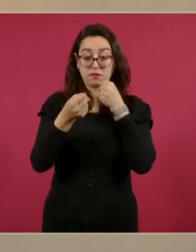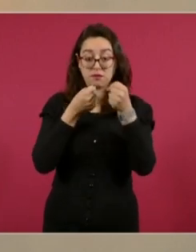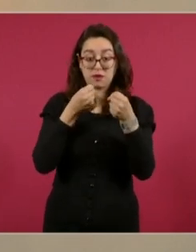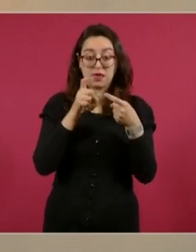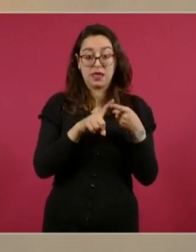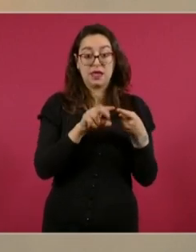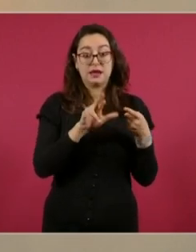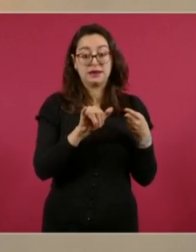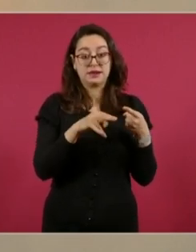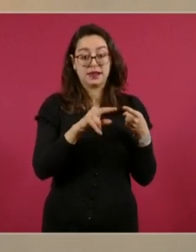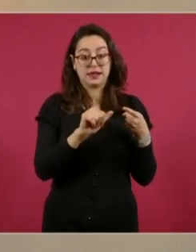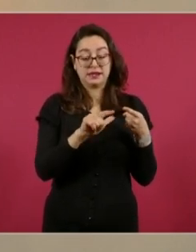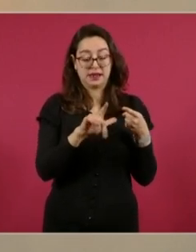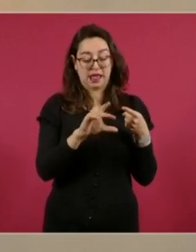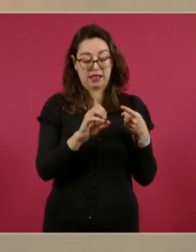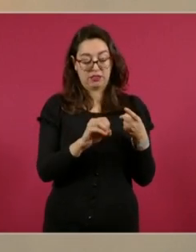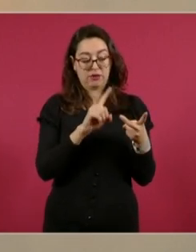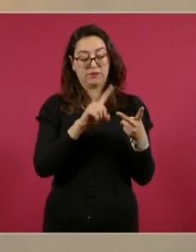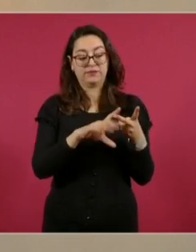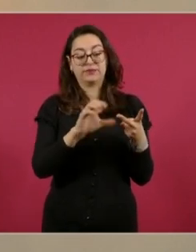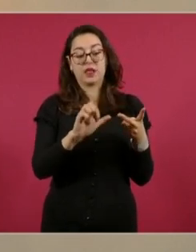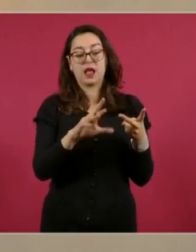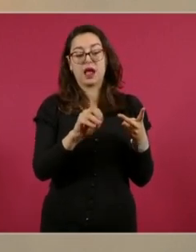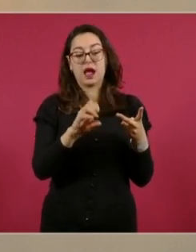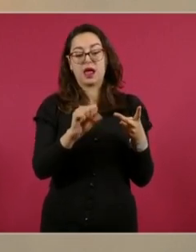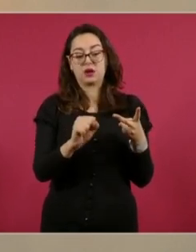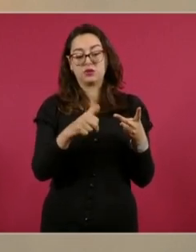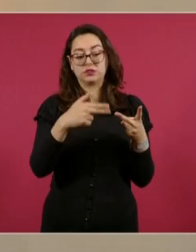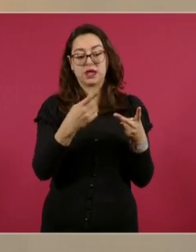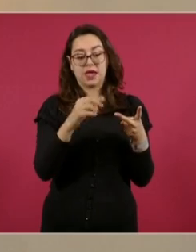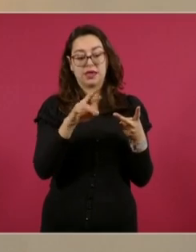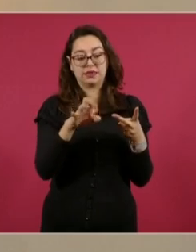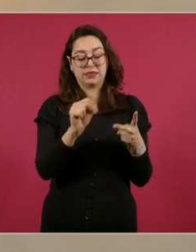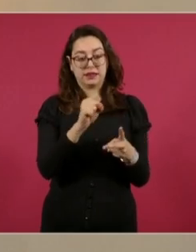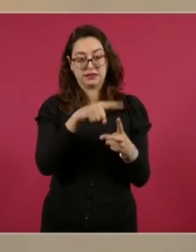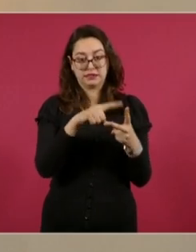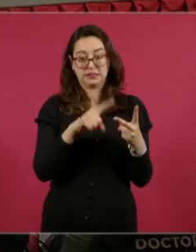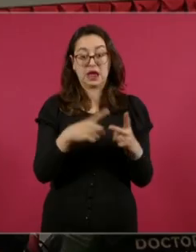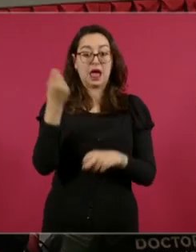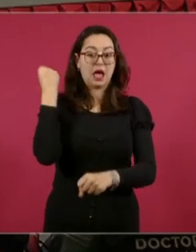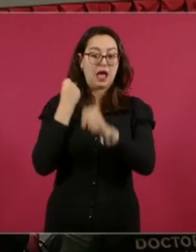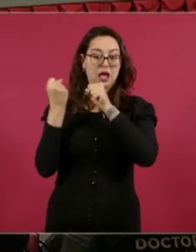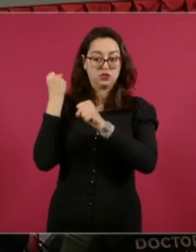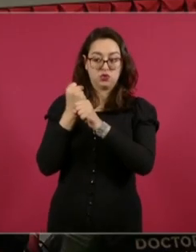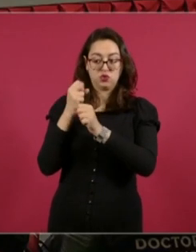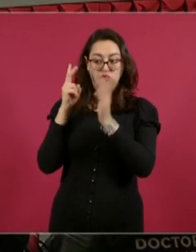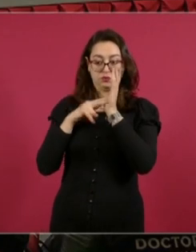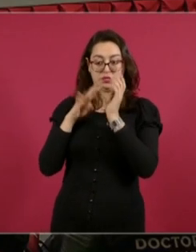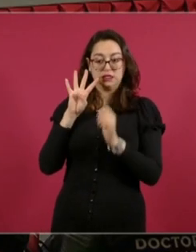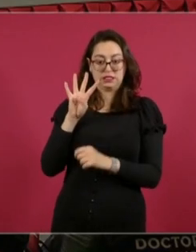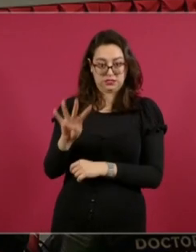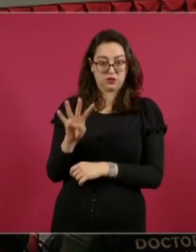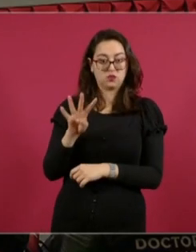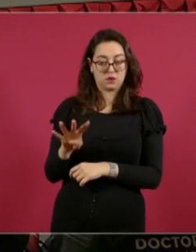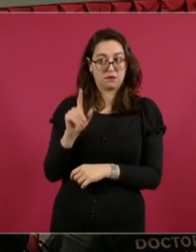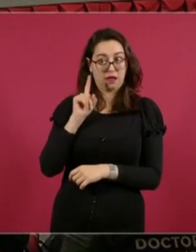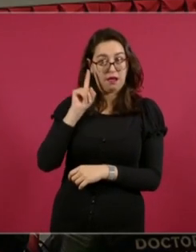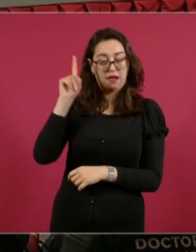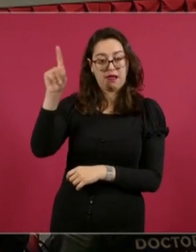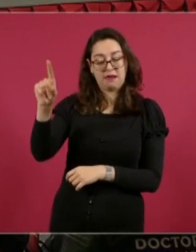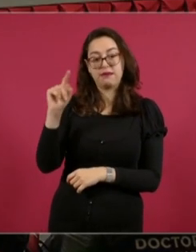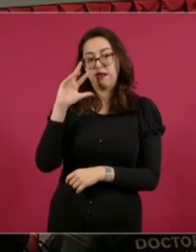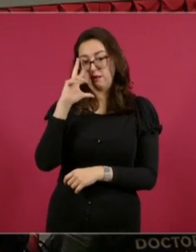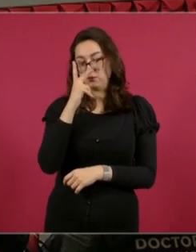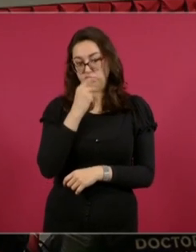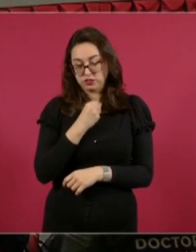vemos aquí, y Carlos Andrés, esto en el 2019 en Hermosillo, Sonora.